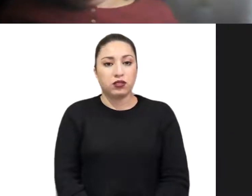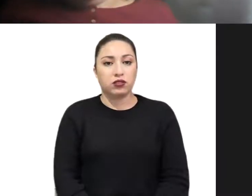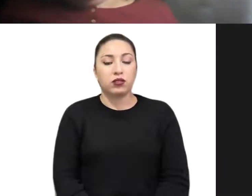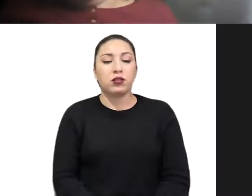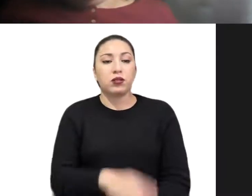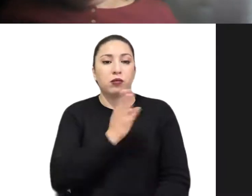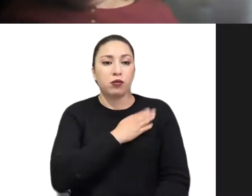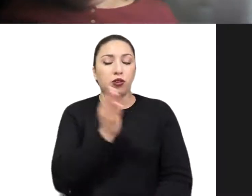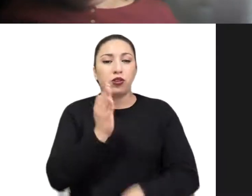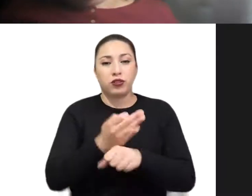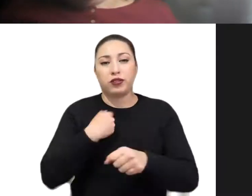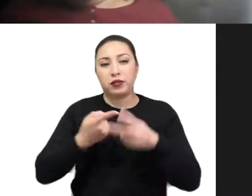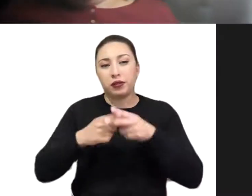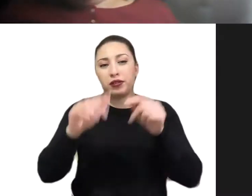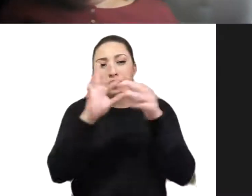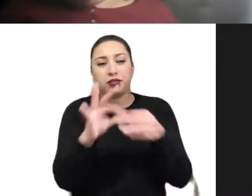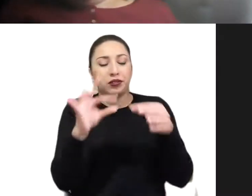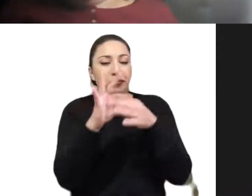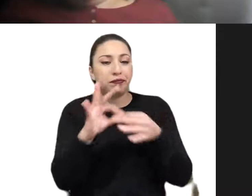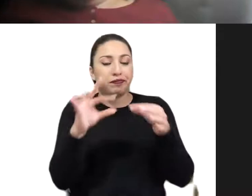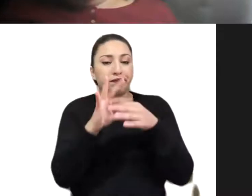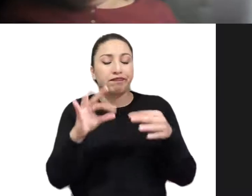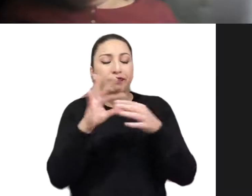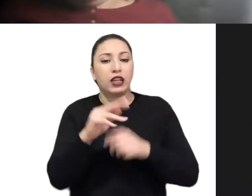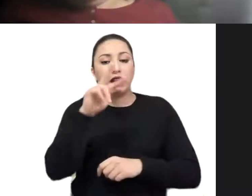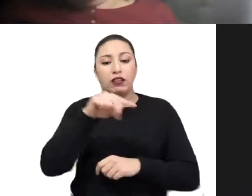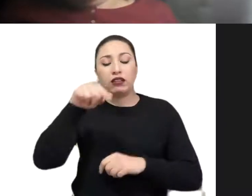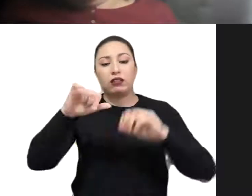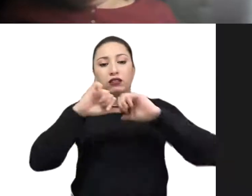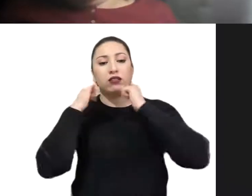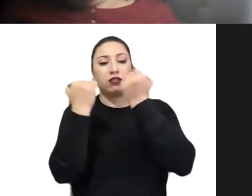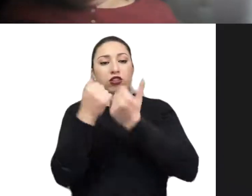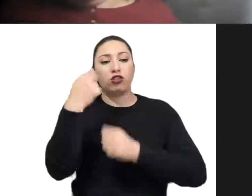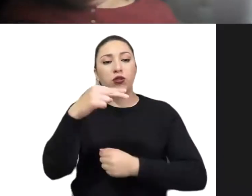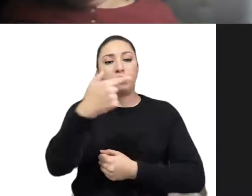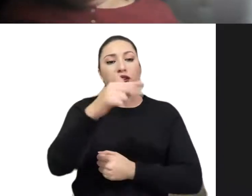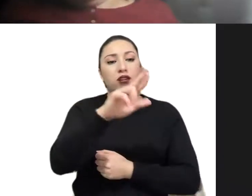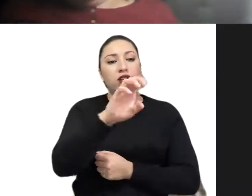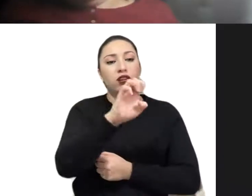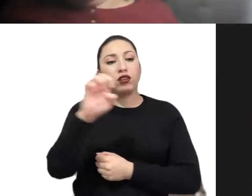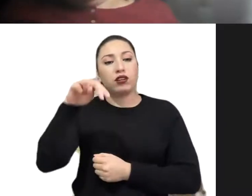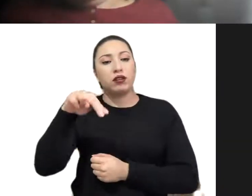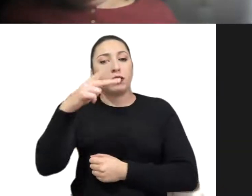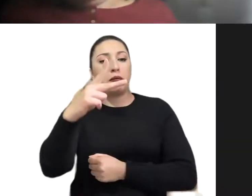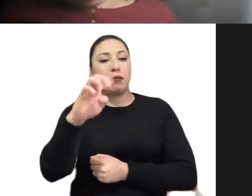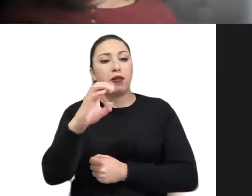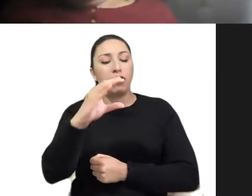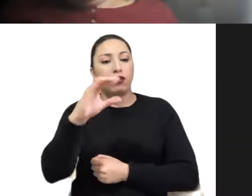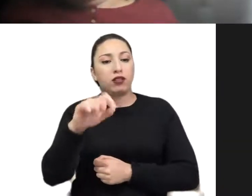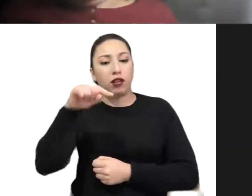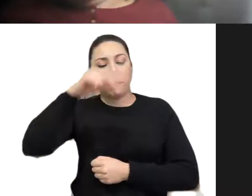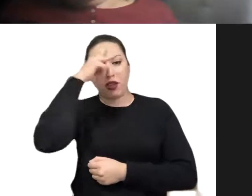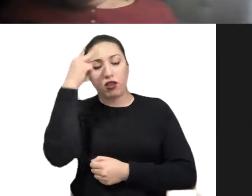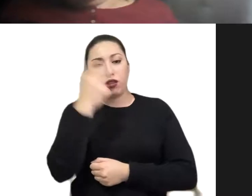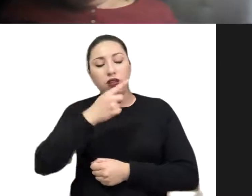contándoles también en qué hemos estado trabajando desde Greenpeace México en conjunto en esta ocasión, no solo con